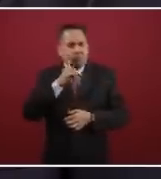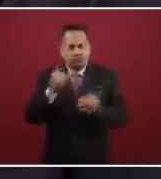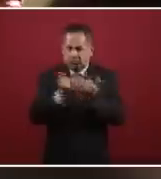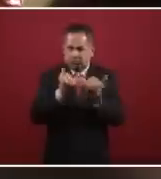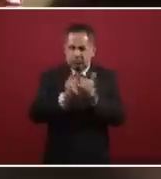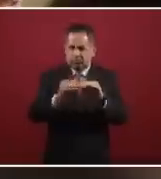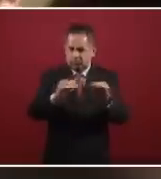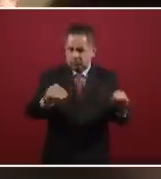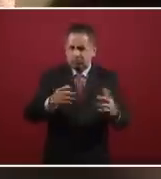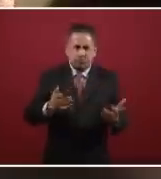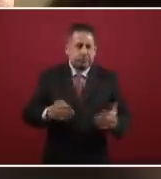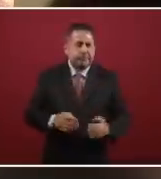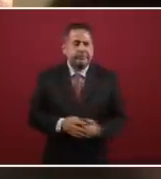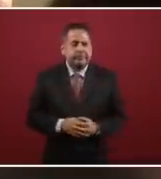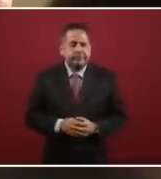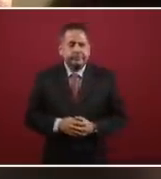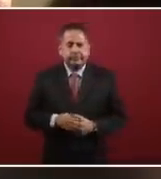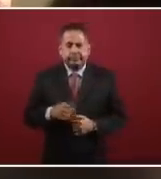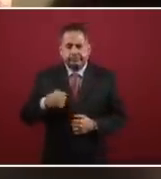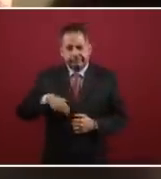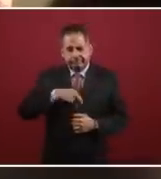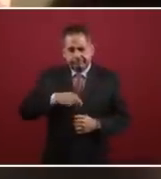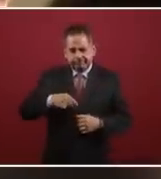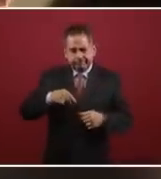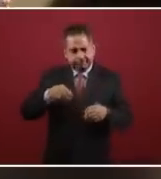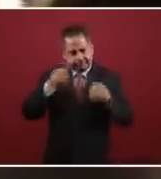mujeres. Estamos